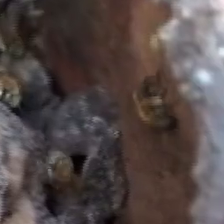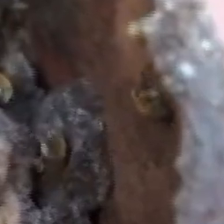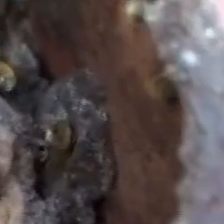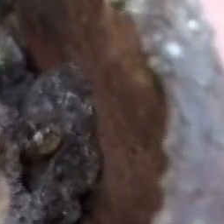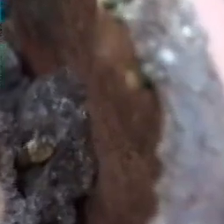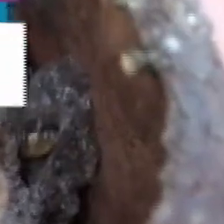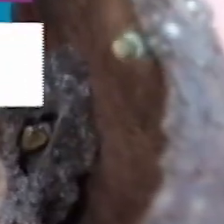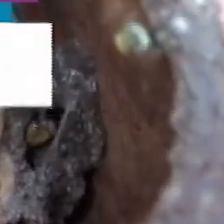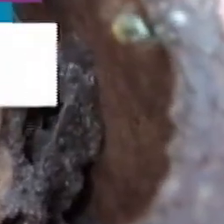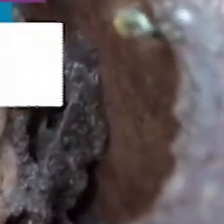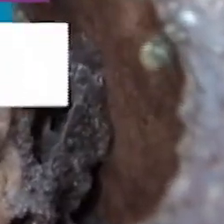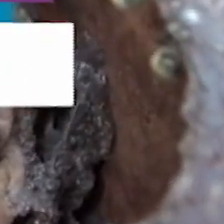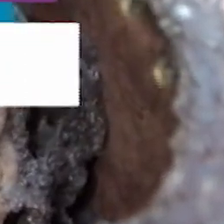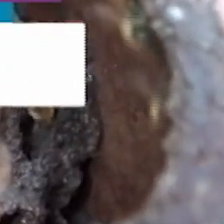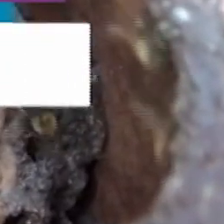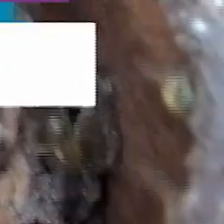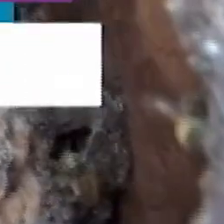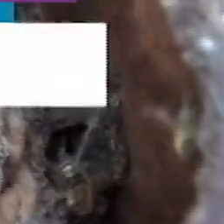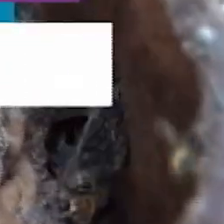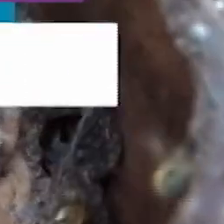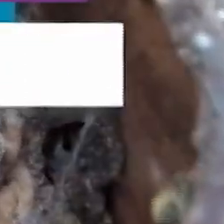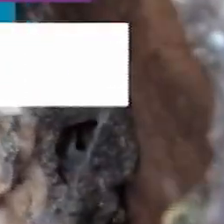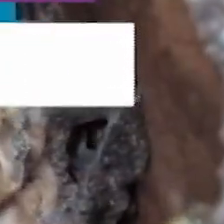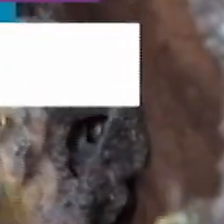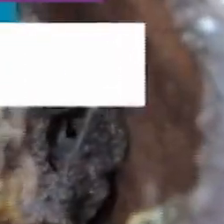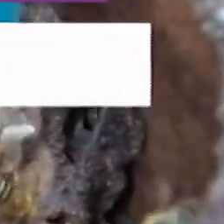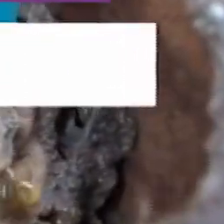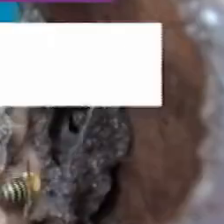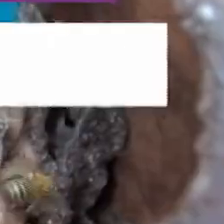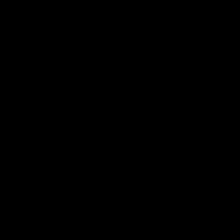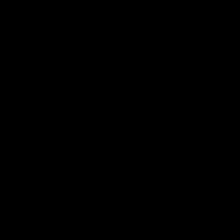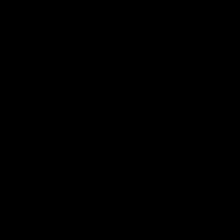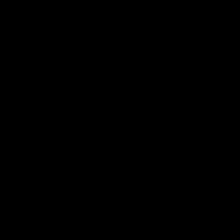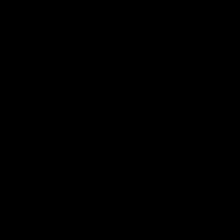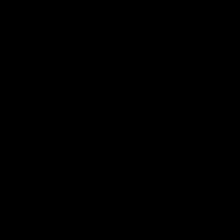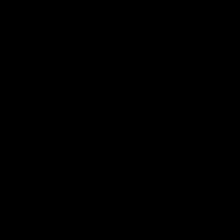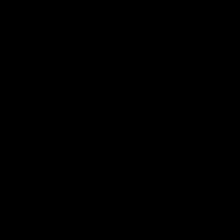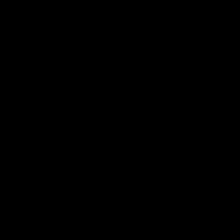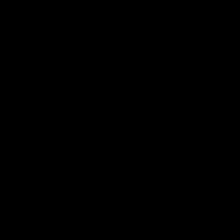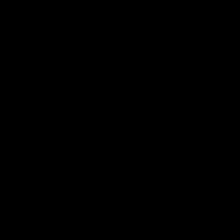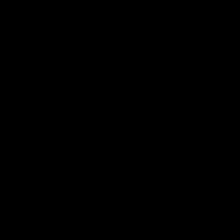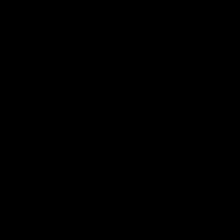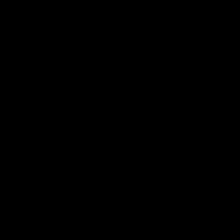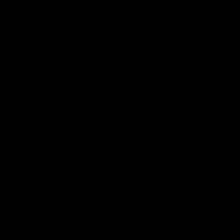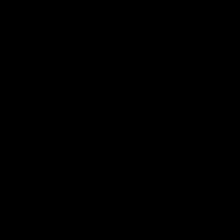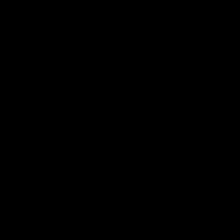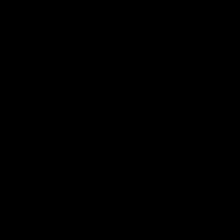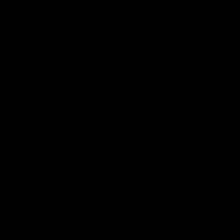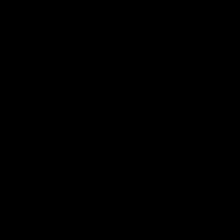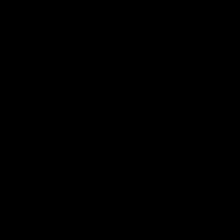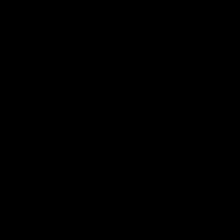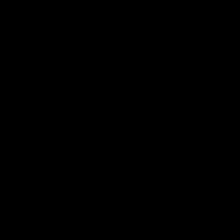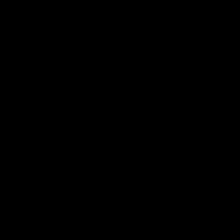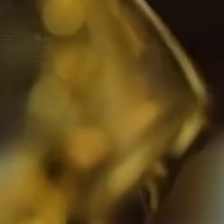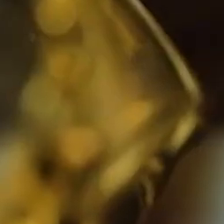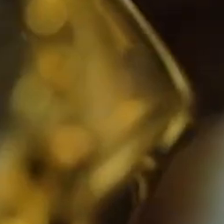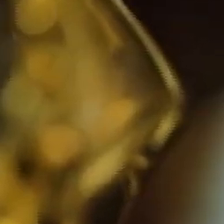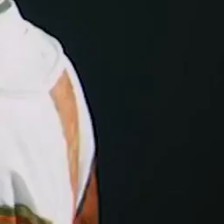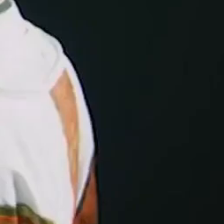corazón. Economía creativa, 8:30 de la mañana, por 13, Costa Rica